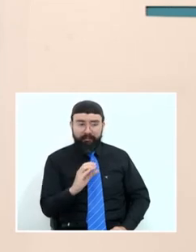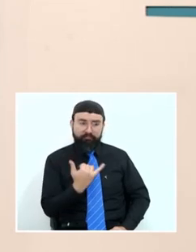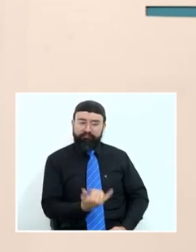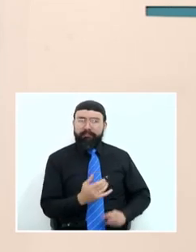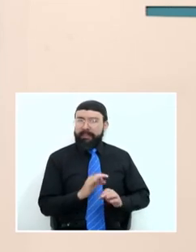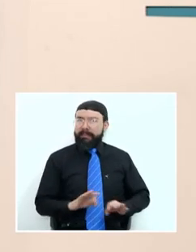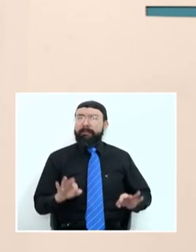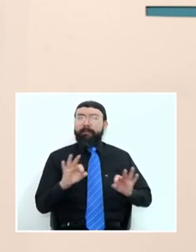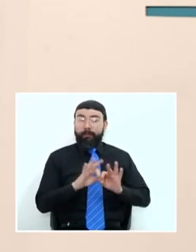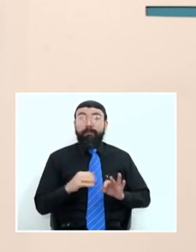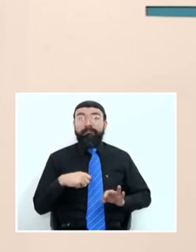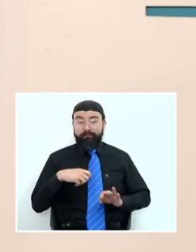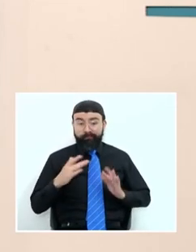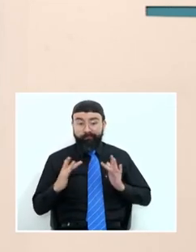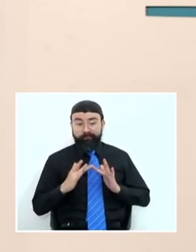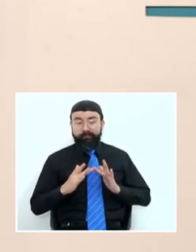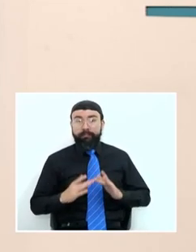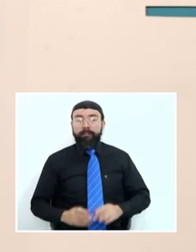estamos.